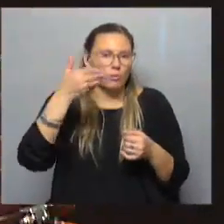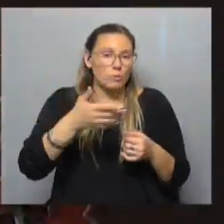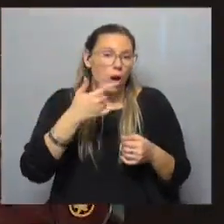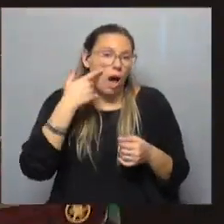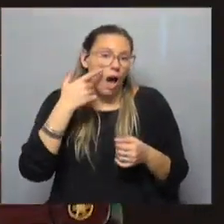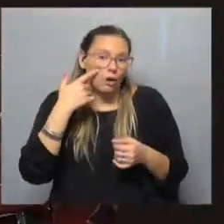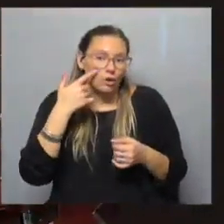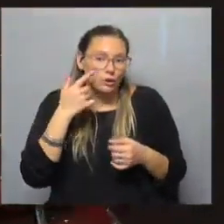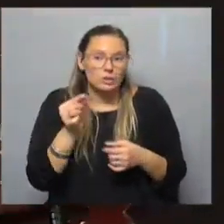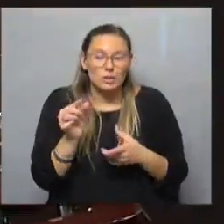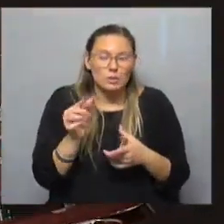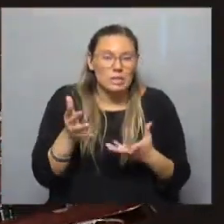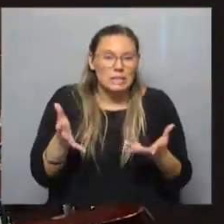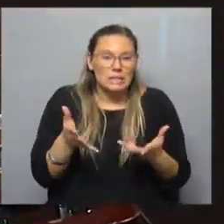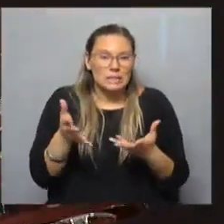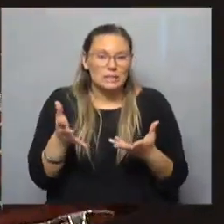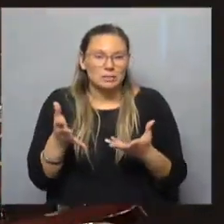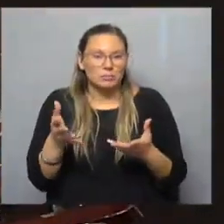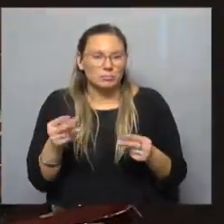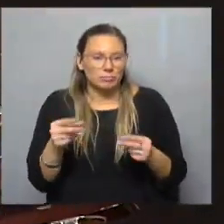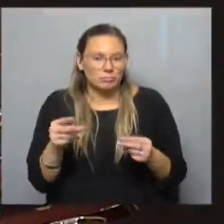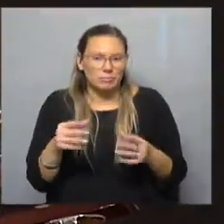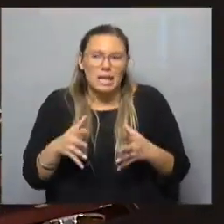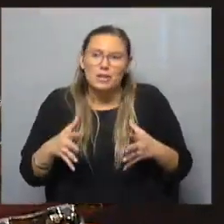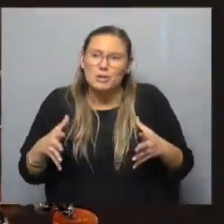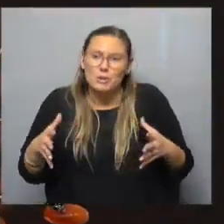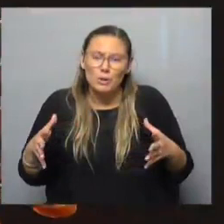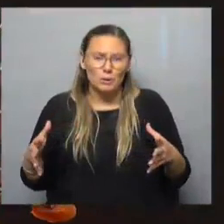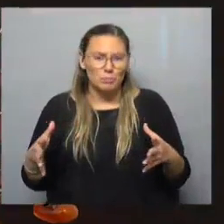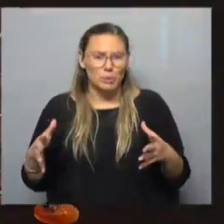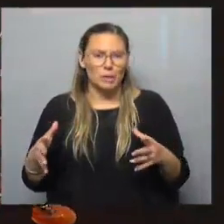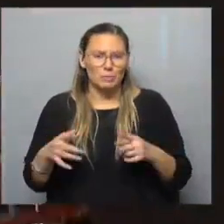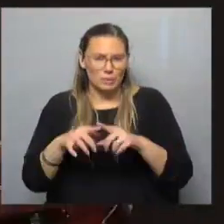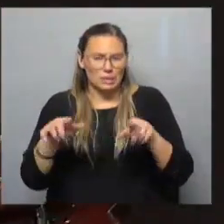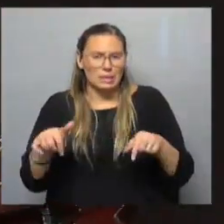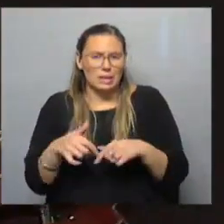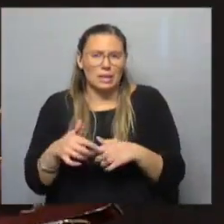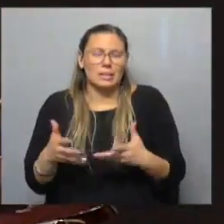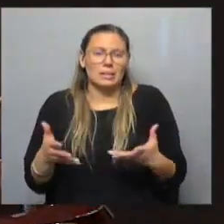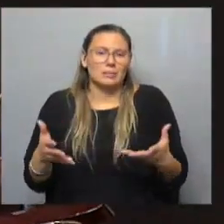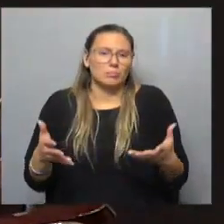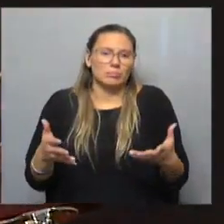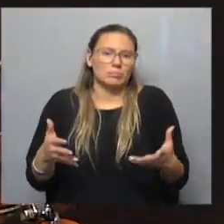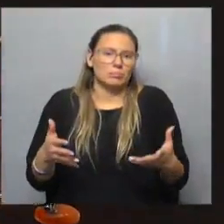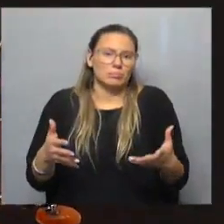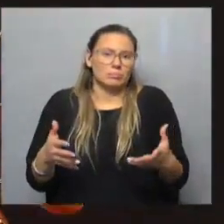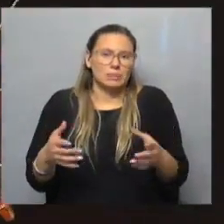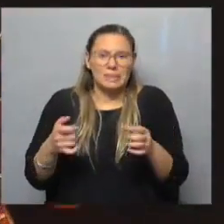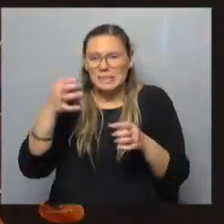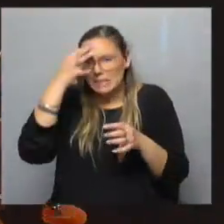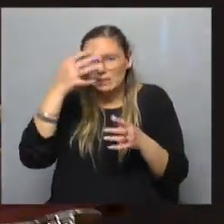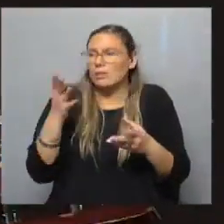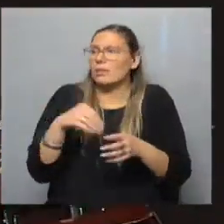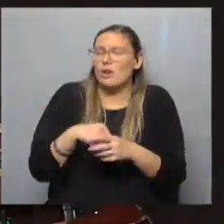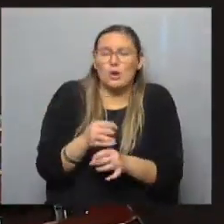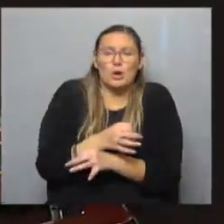a conocer un poco todo y es gigante, es tremenda sala, tiene técnica, está todo,